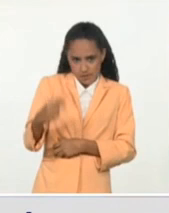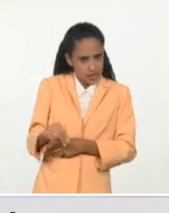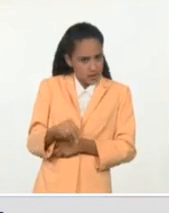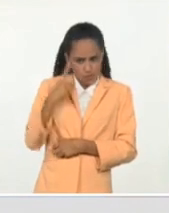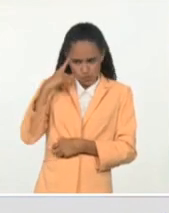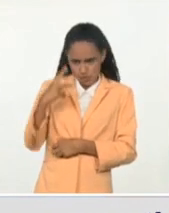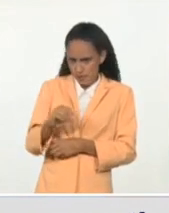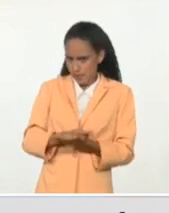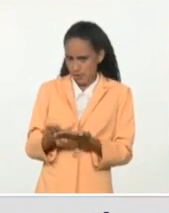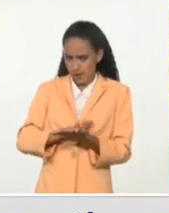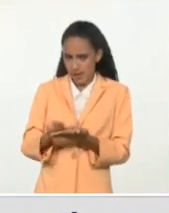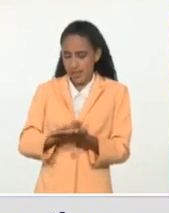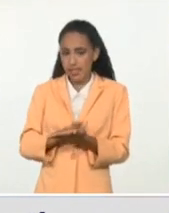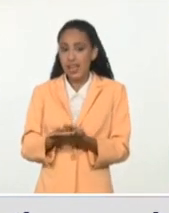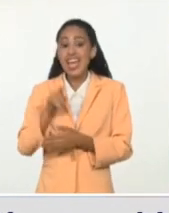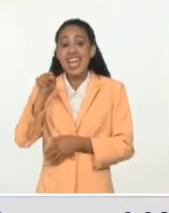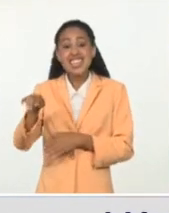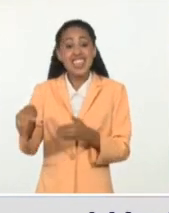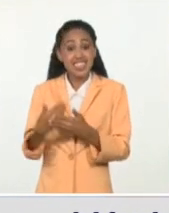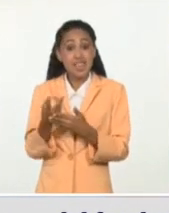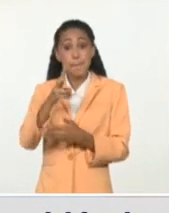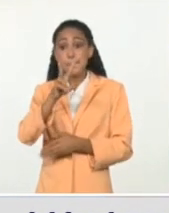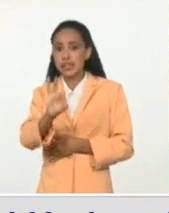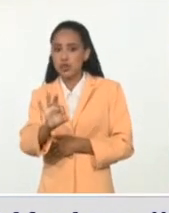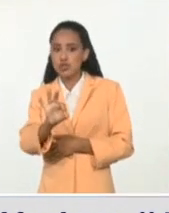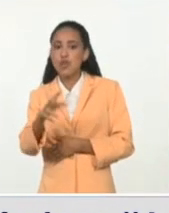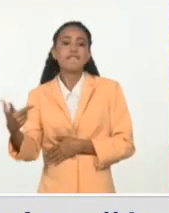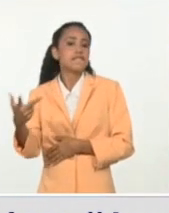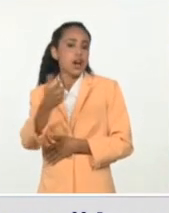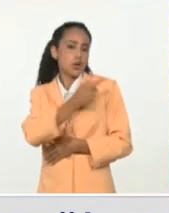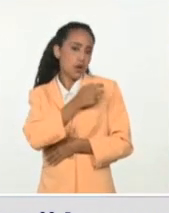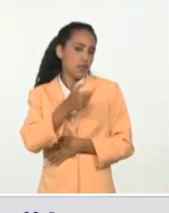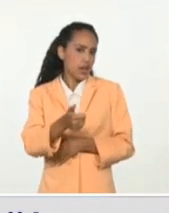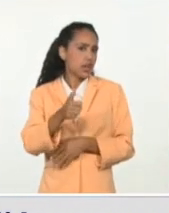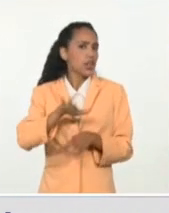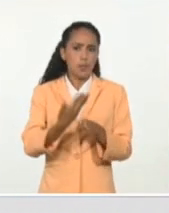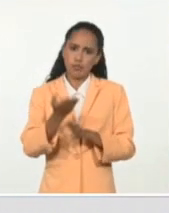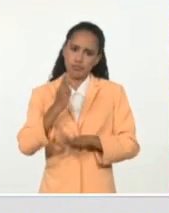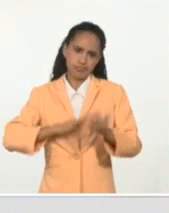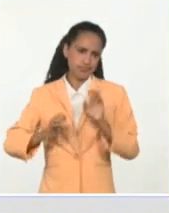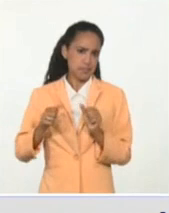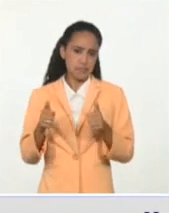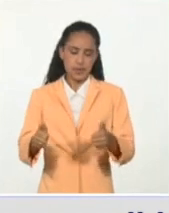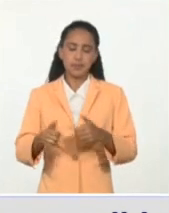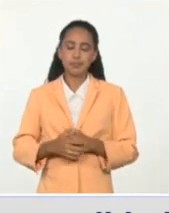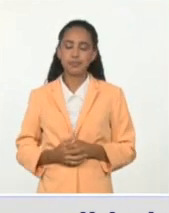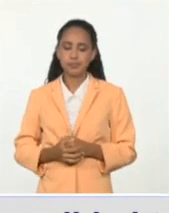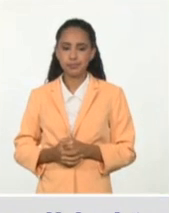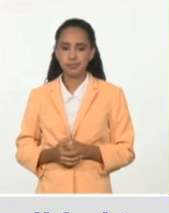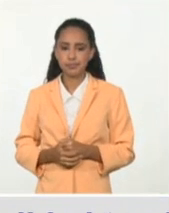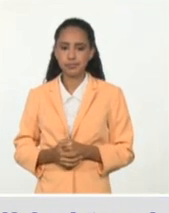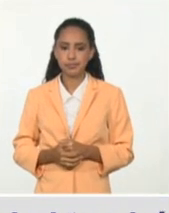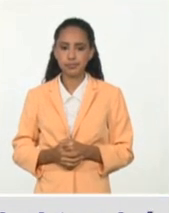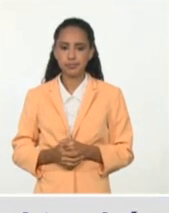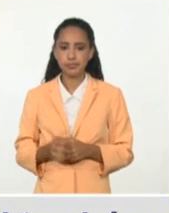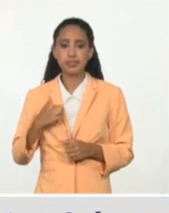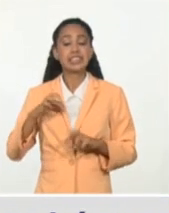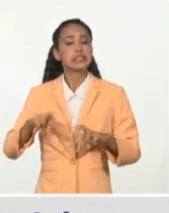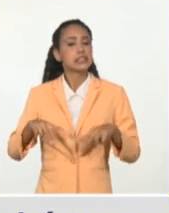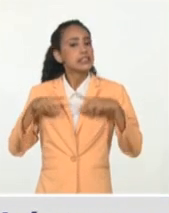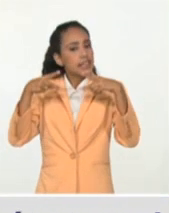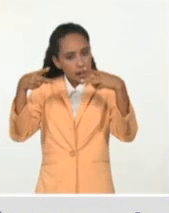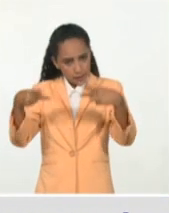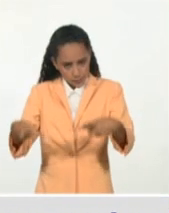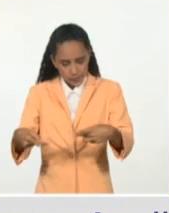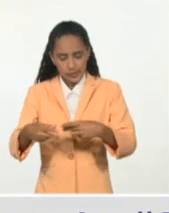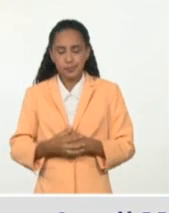placebo, pues ese día 28 serán vacunados y saldrán protegidos contra la enfermedad. Doctor, se reitera la interrogante. ¿Cuándo